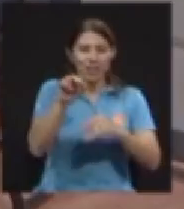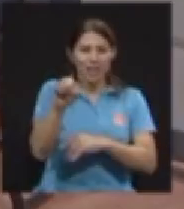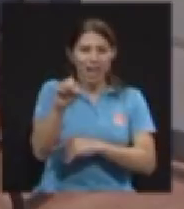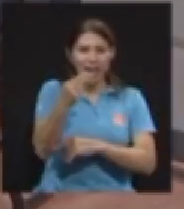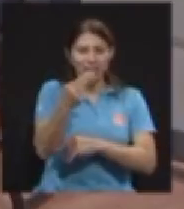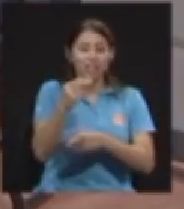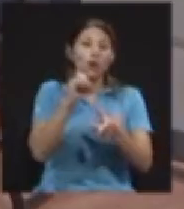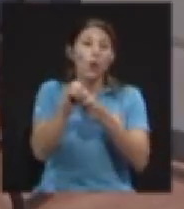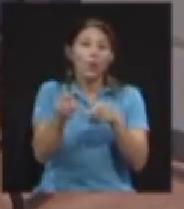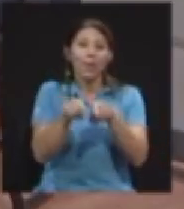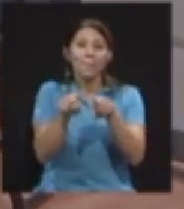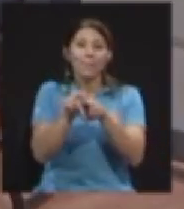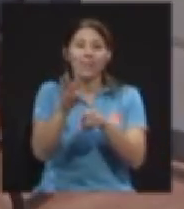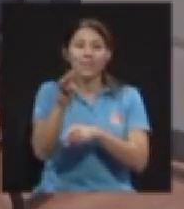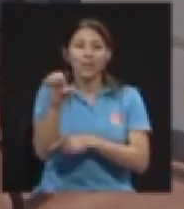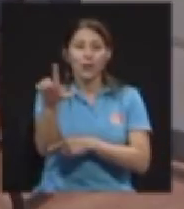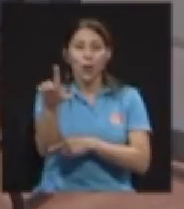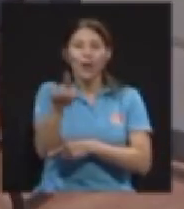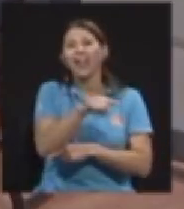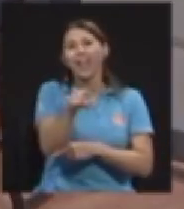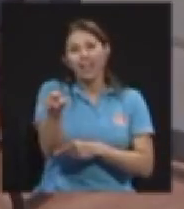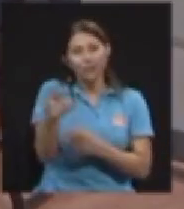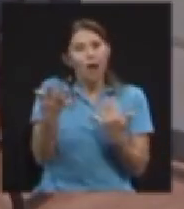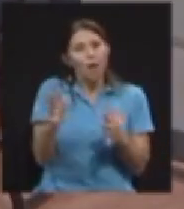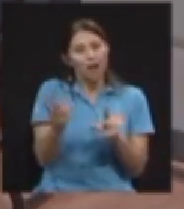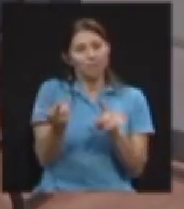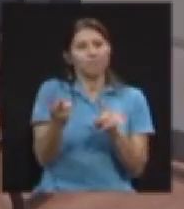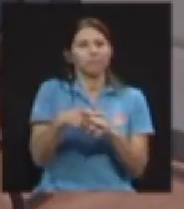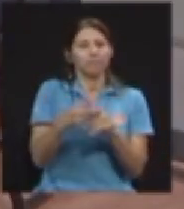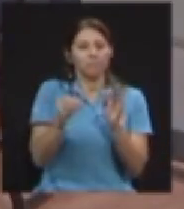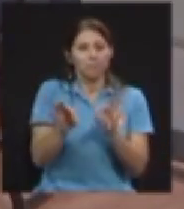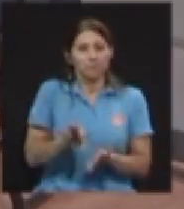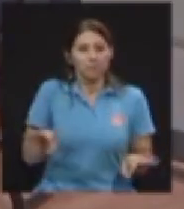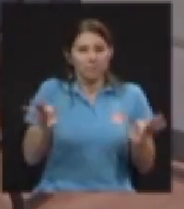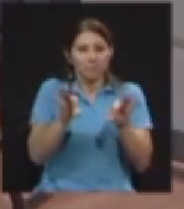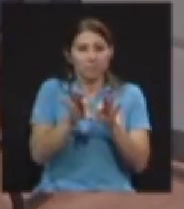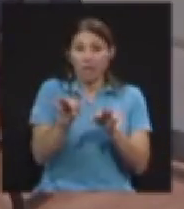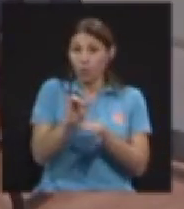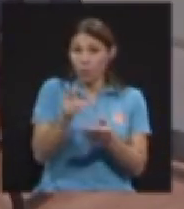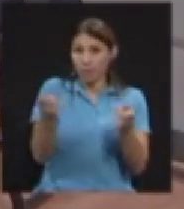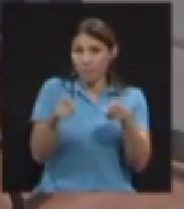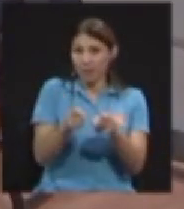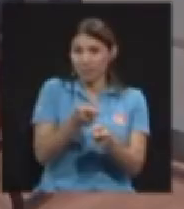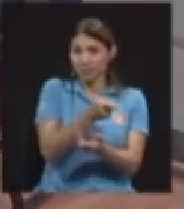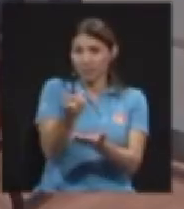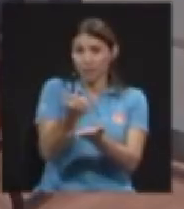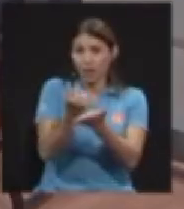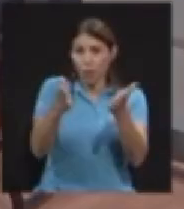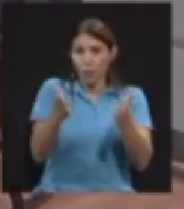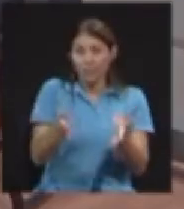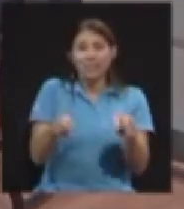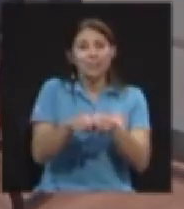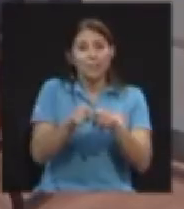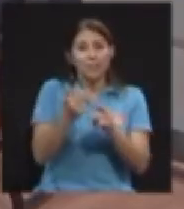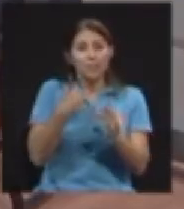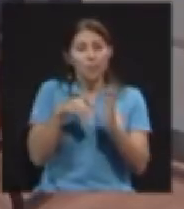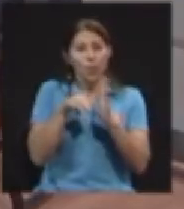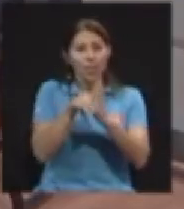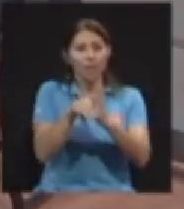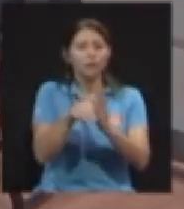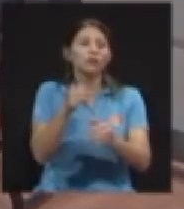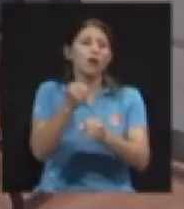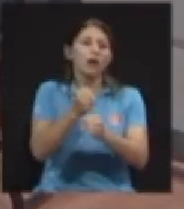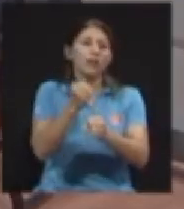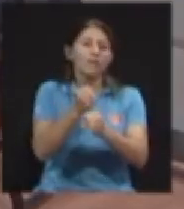importantes. Y al igual que esto sucede, estos economistas también llevan sus modelos y, por ejemplo, trabajan para